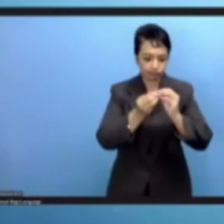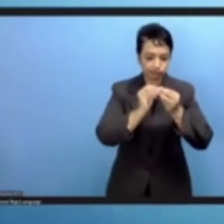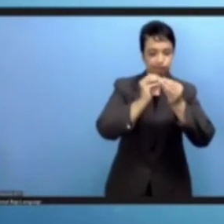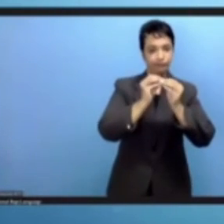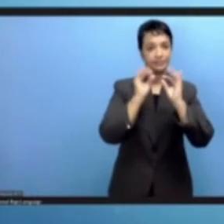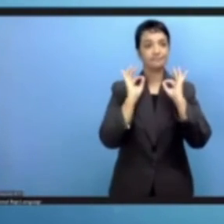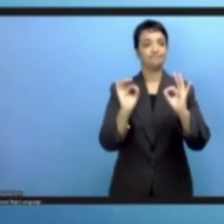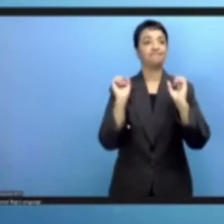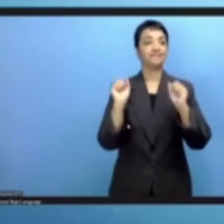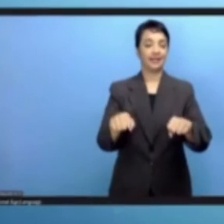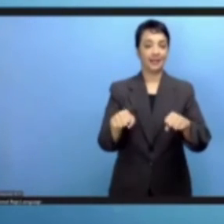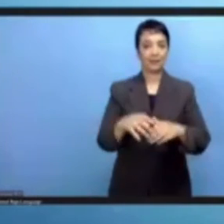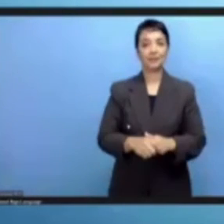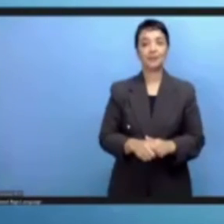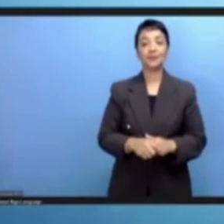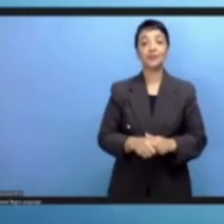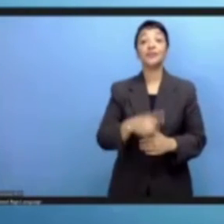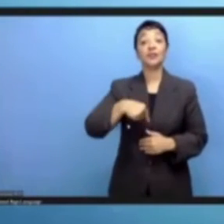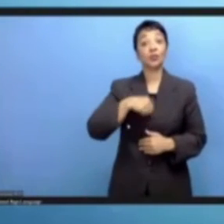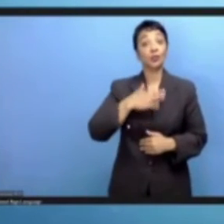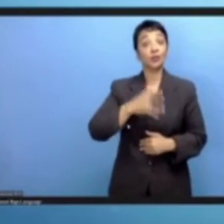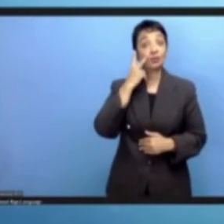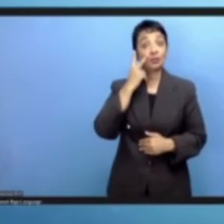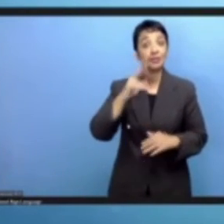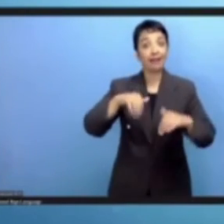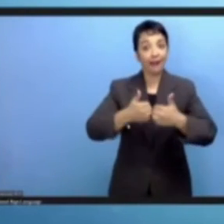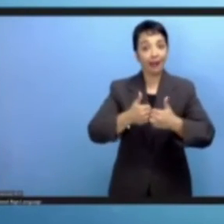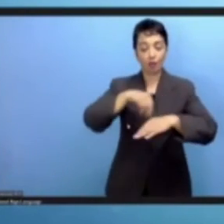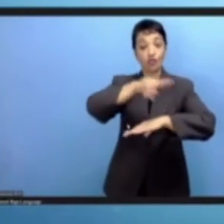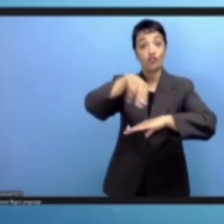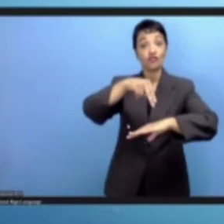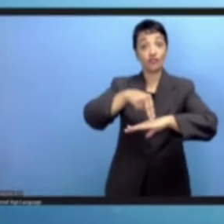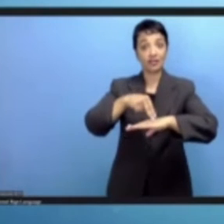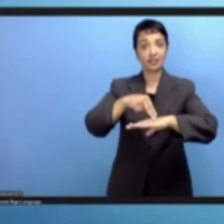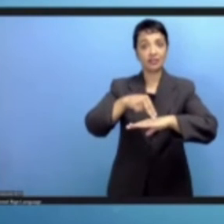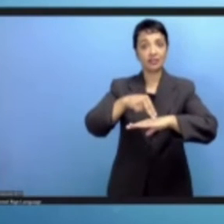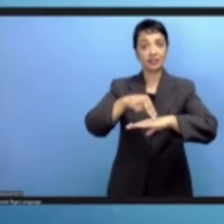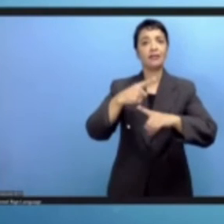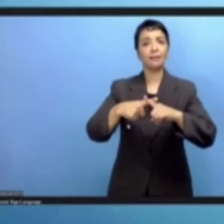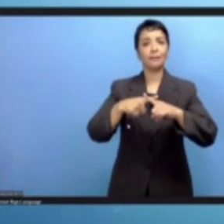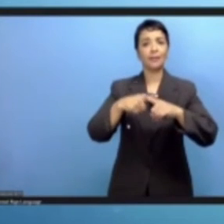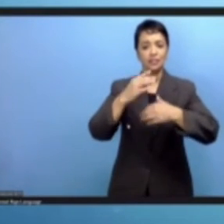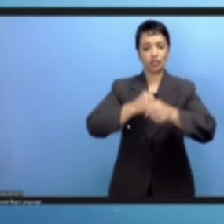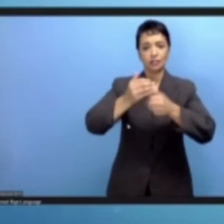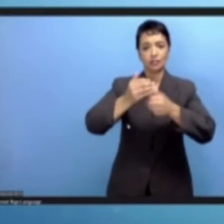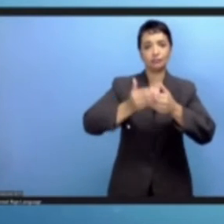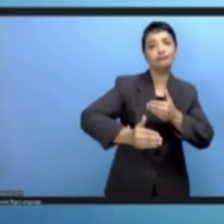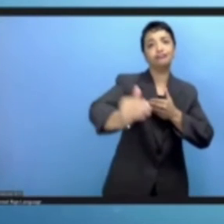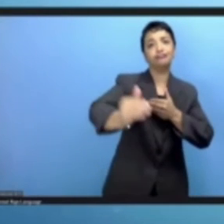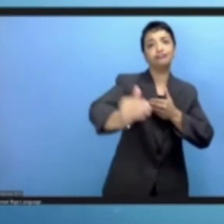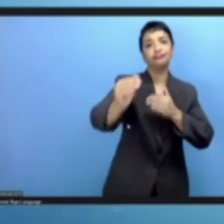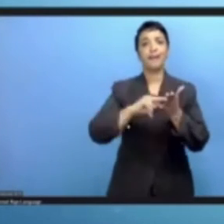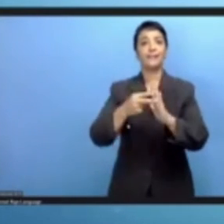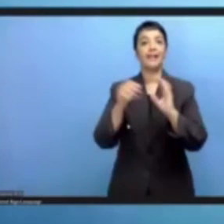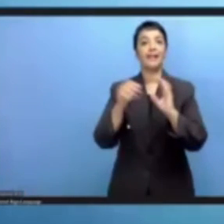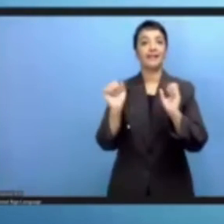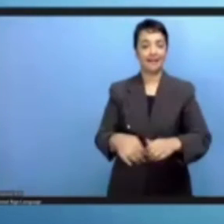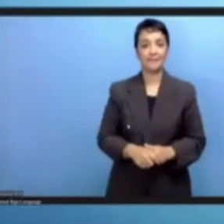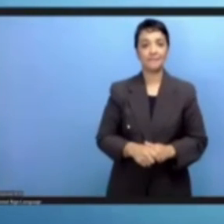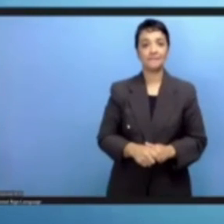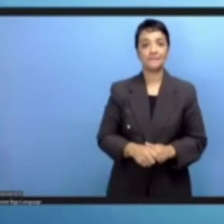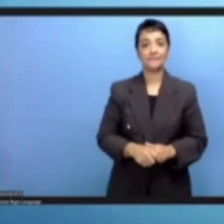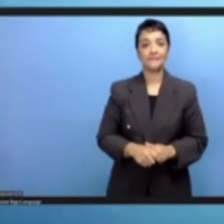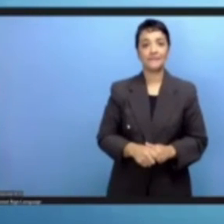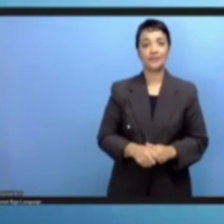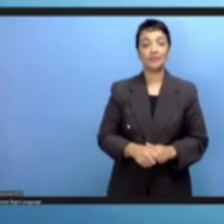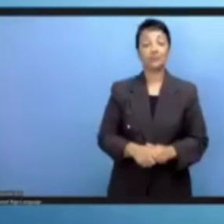tecnología esto nos da un medio de asegurar nuestras metas ambiciosas en el plan de